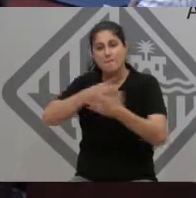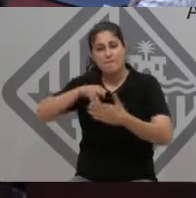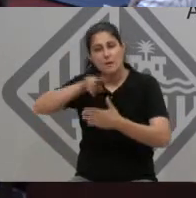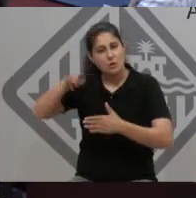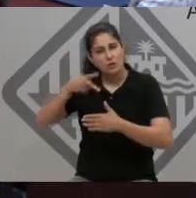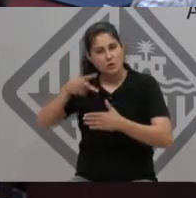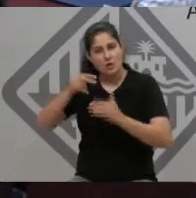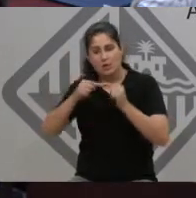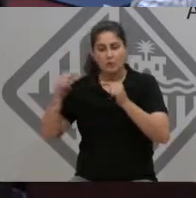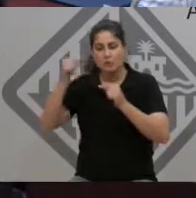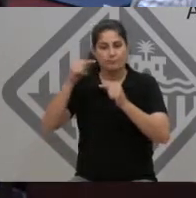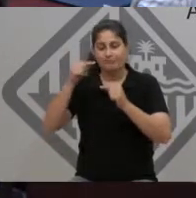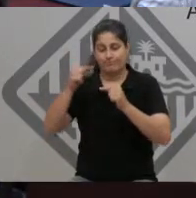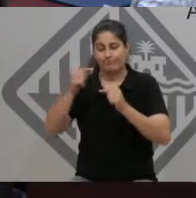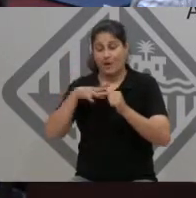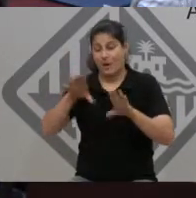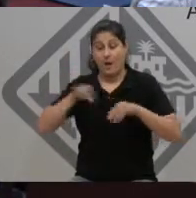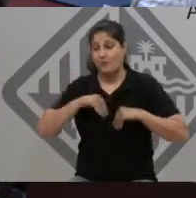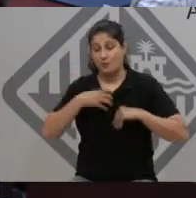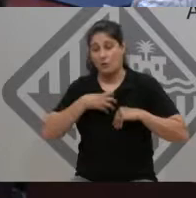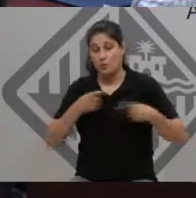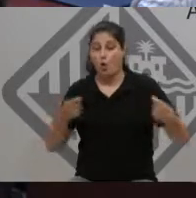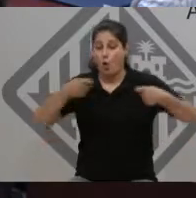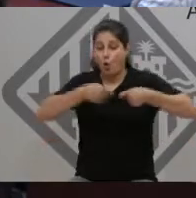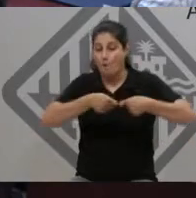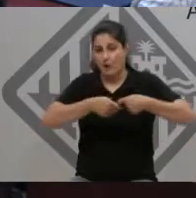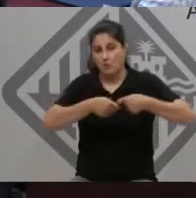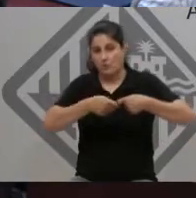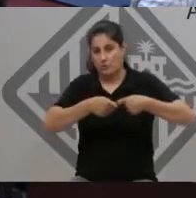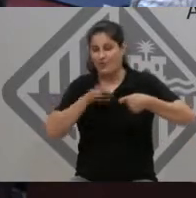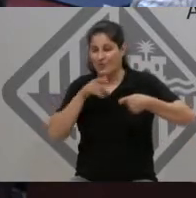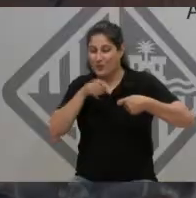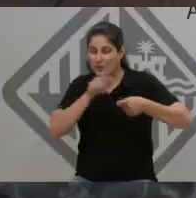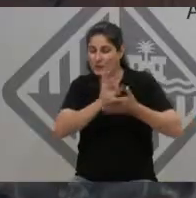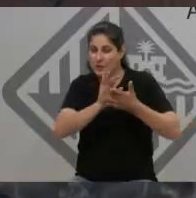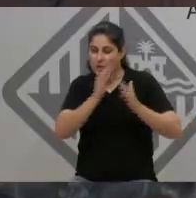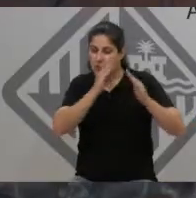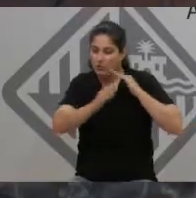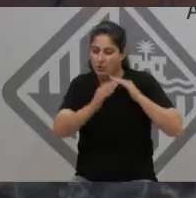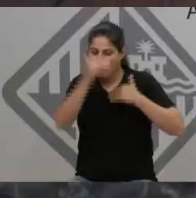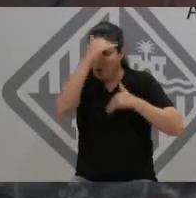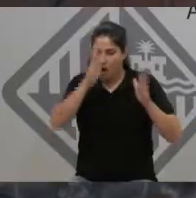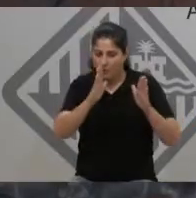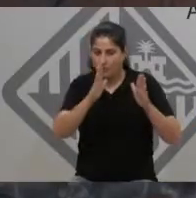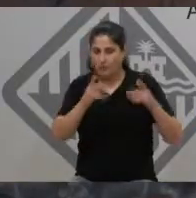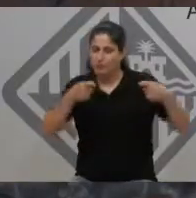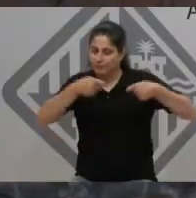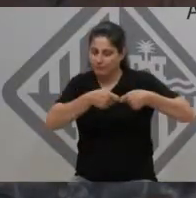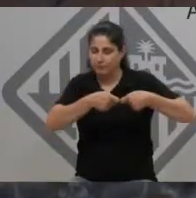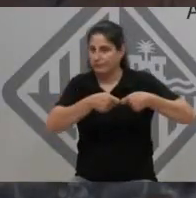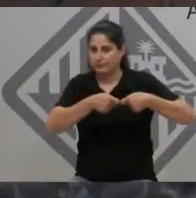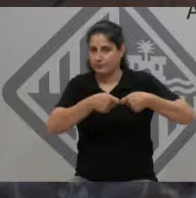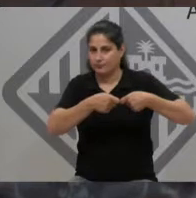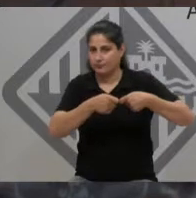hayamos implantado en el servicio de ayuda a domicilio, que es un servicio de atención directa a la ciudadanía, un copago cuando en la